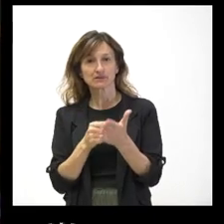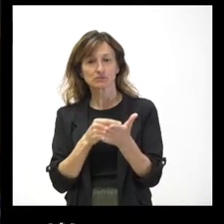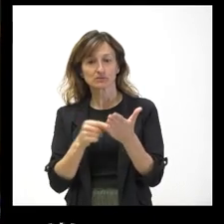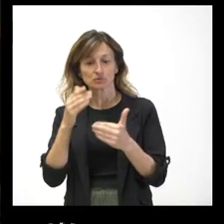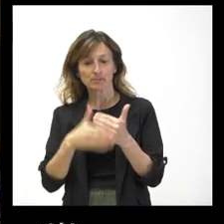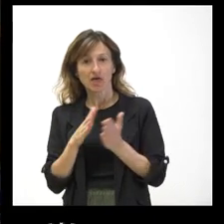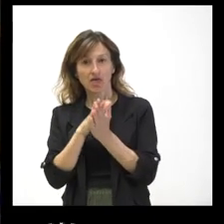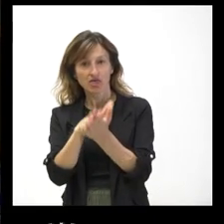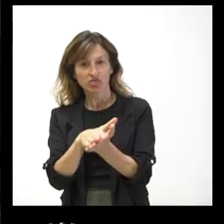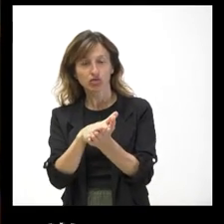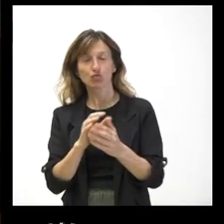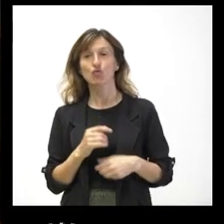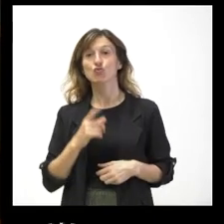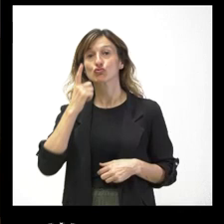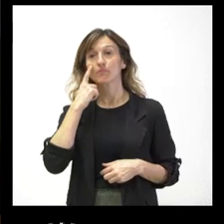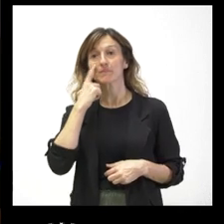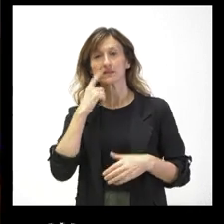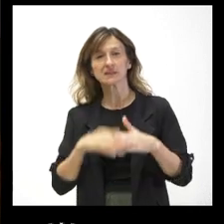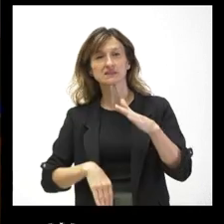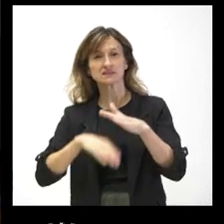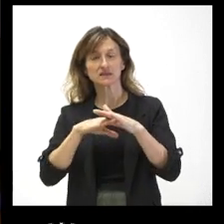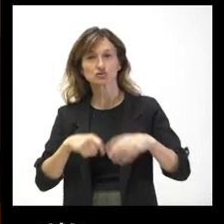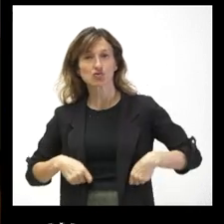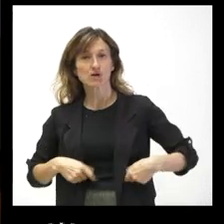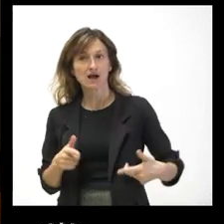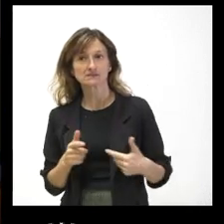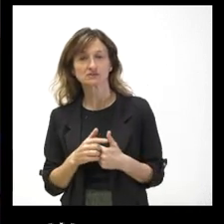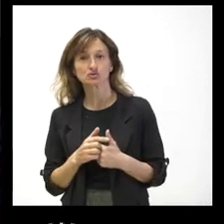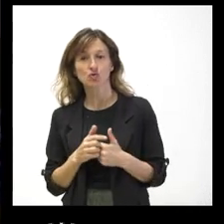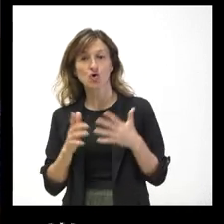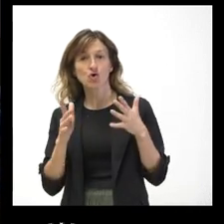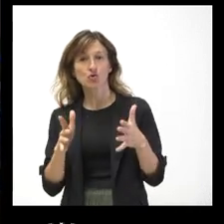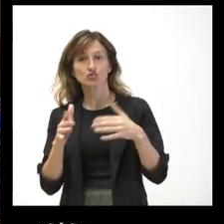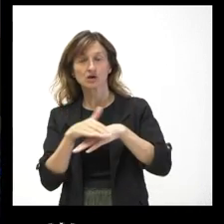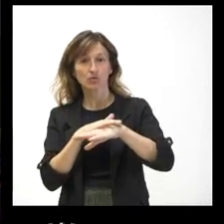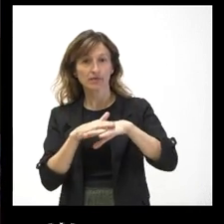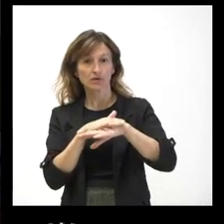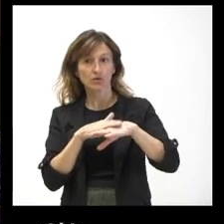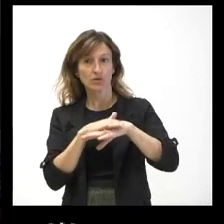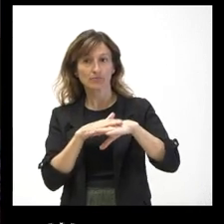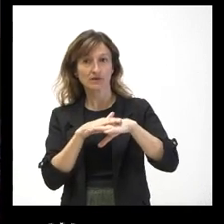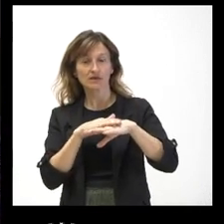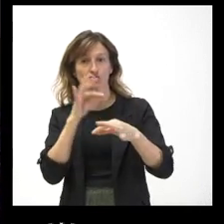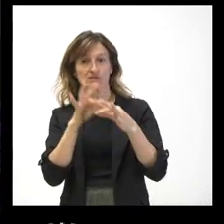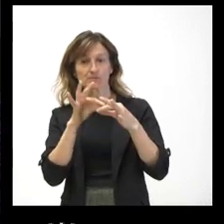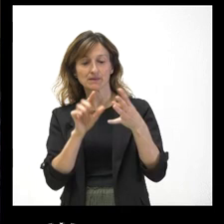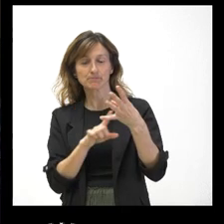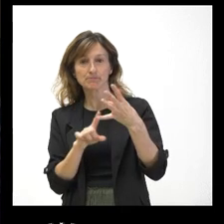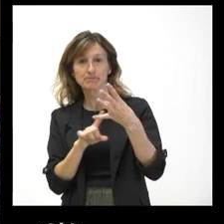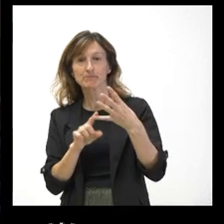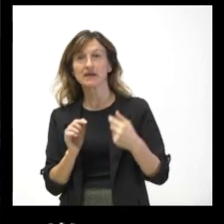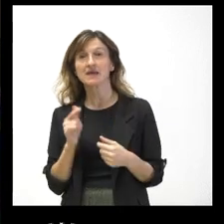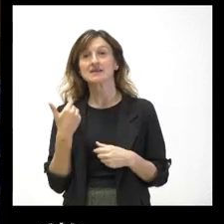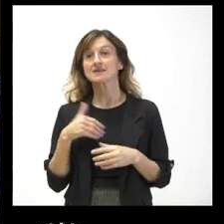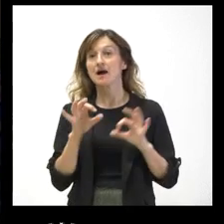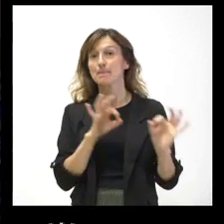eh normalmente el techo de gasto suelen traerlo a consejo de gobierno e a finales de septiembre no sé si ya tien